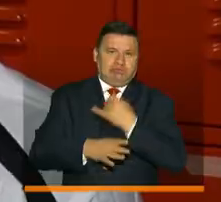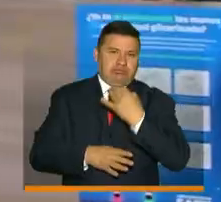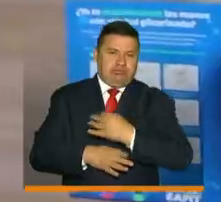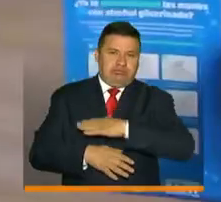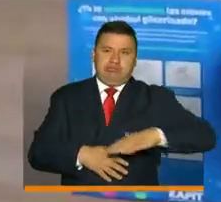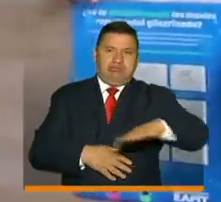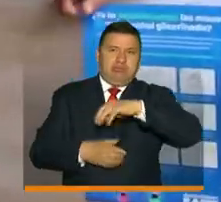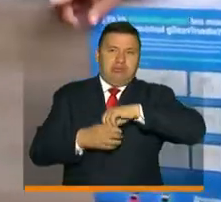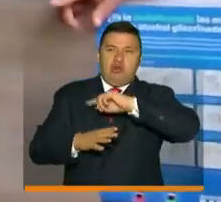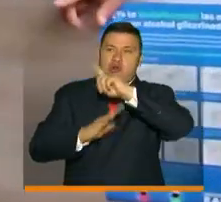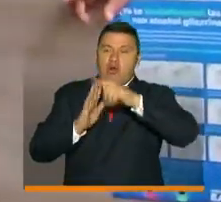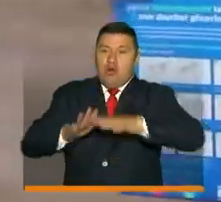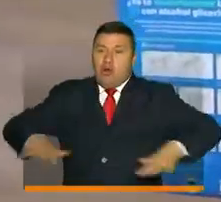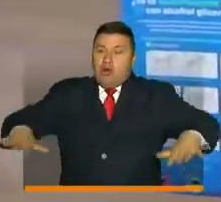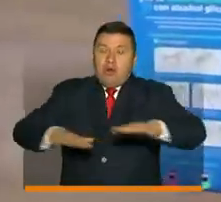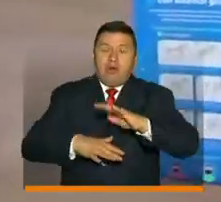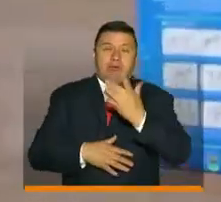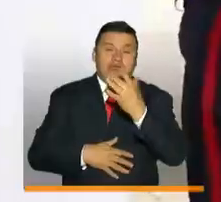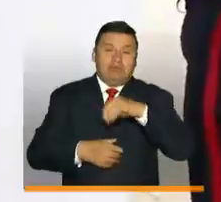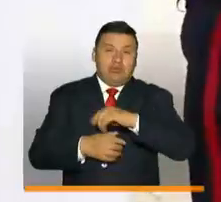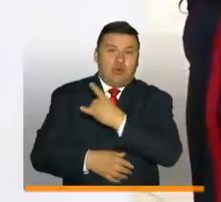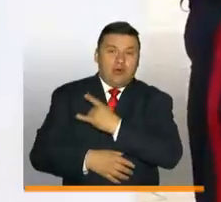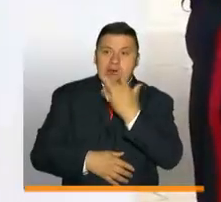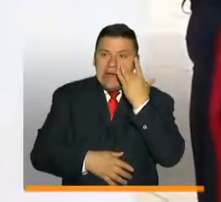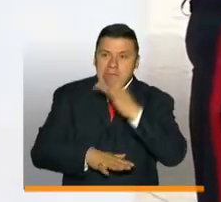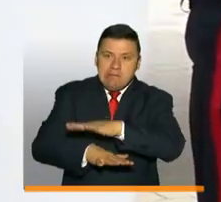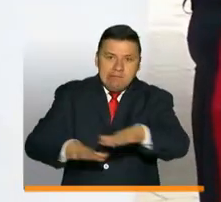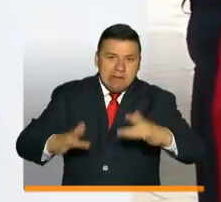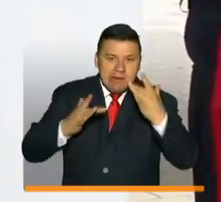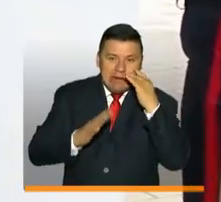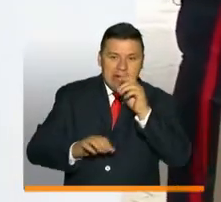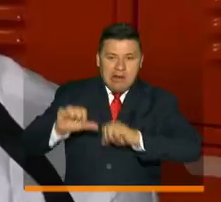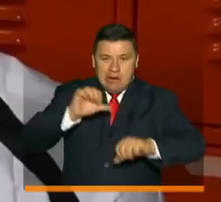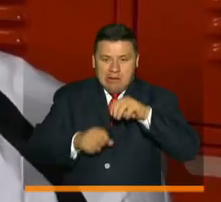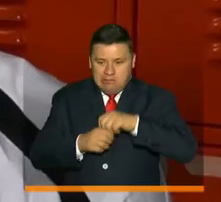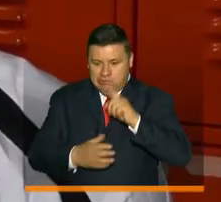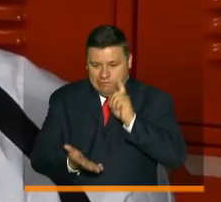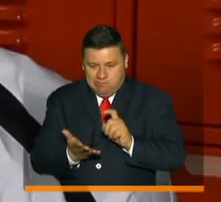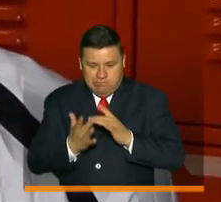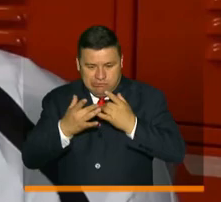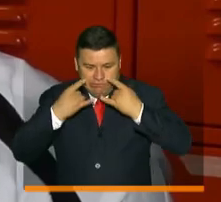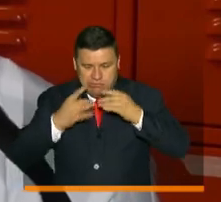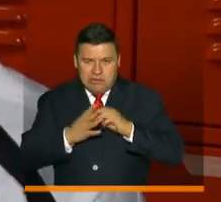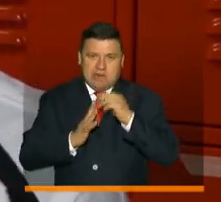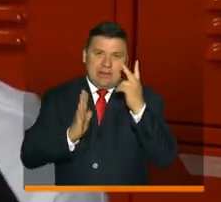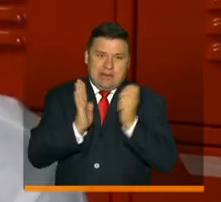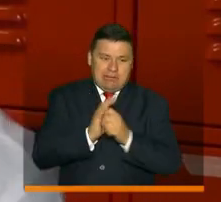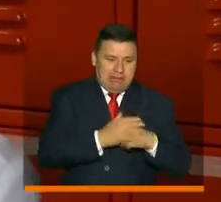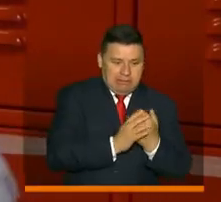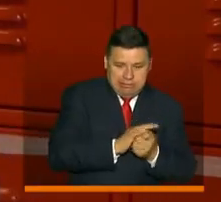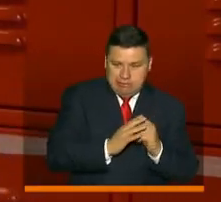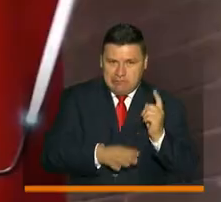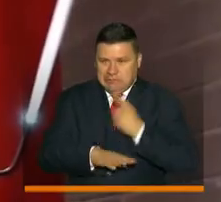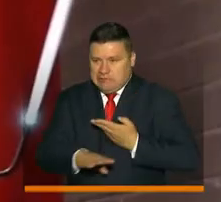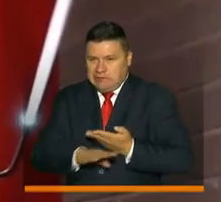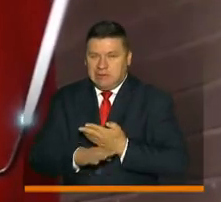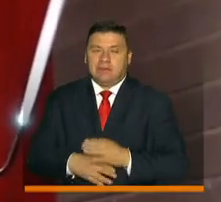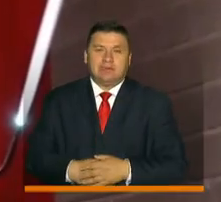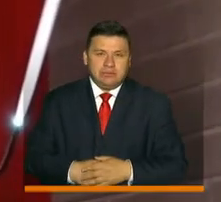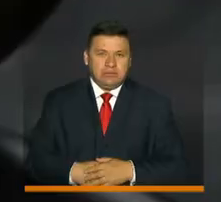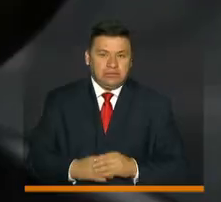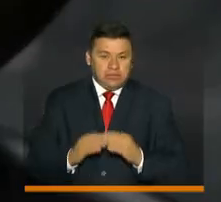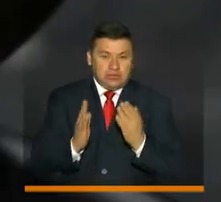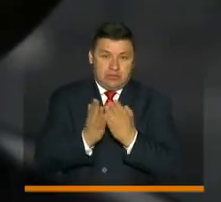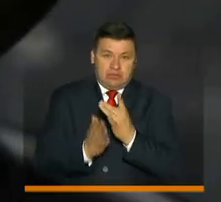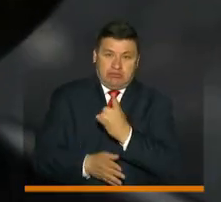toda la universidad para la limpieza de manos y desinfección, y en el laboratorio lo mismo, desinfectada 3 veces antes de entrar. La